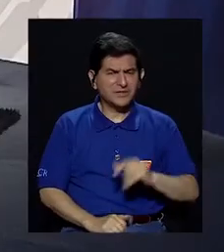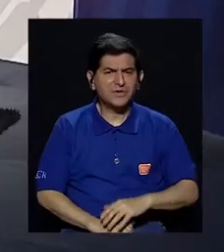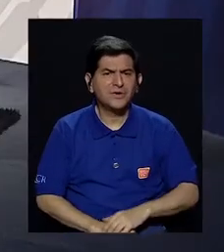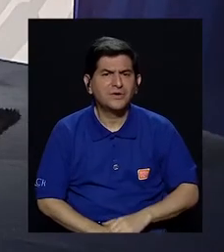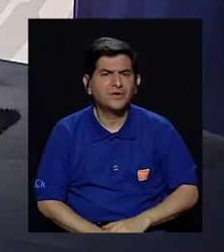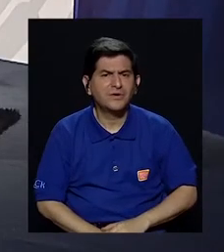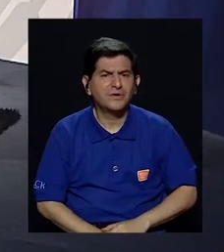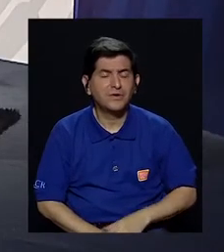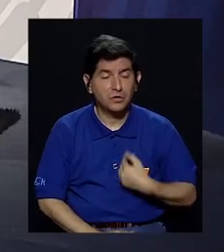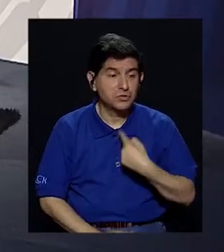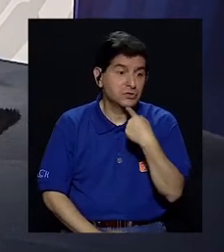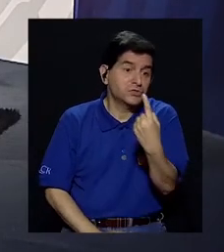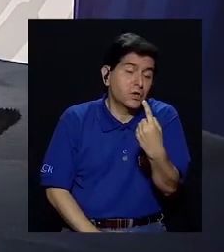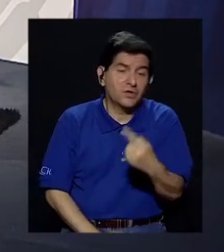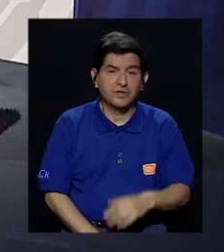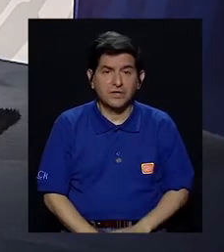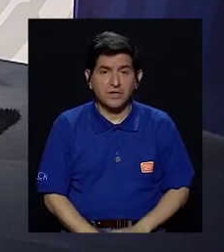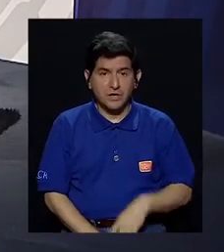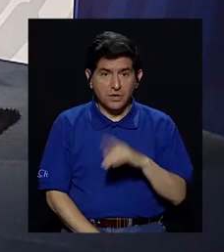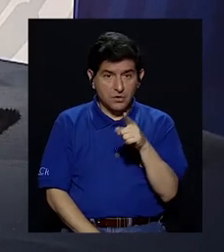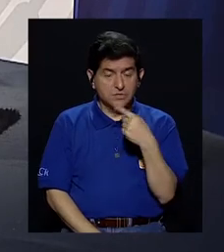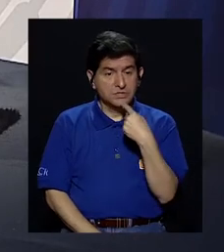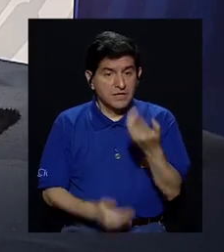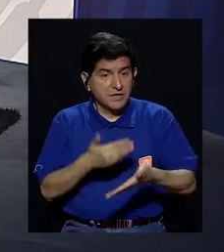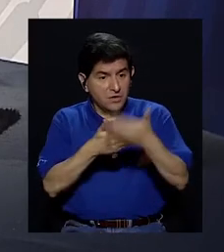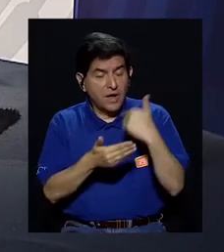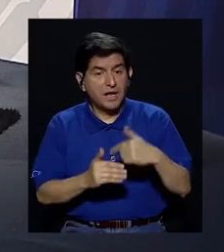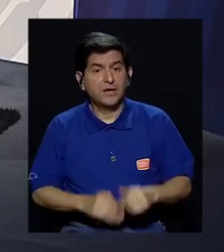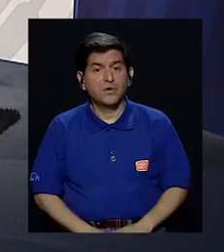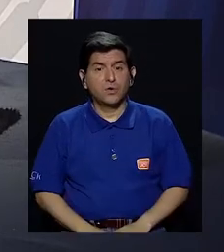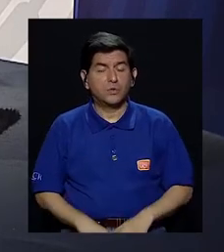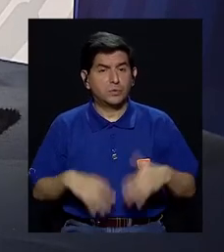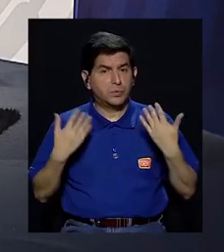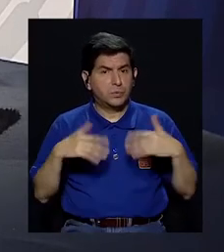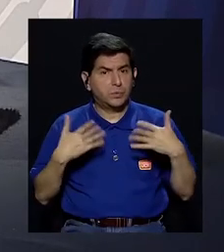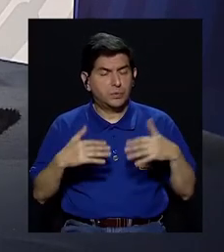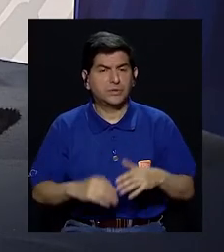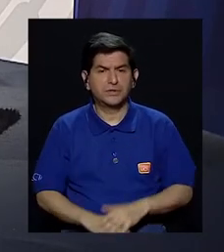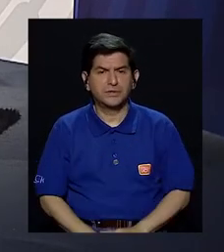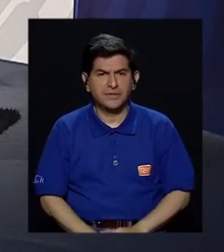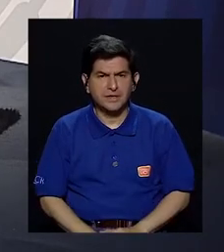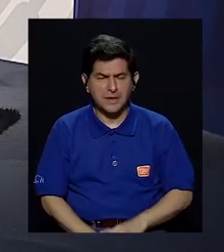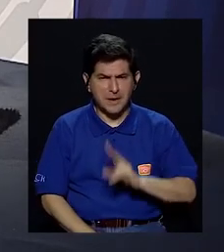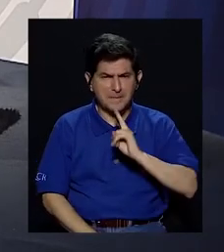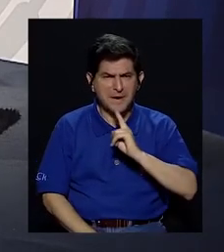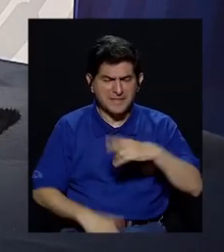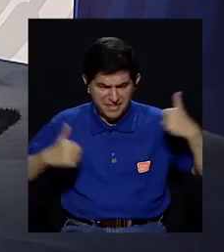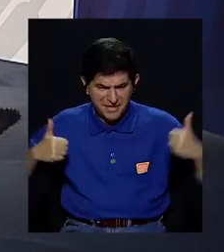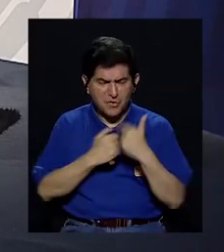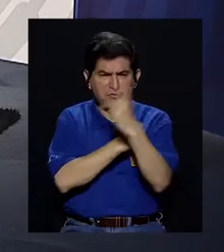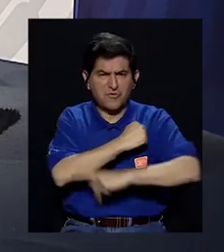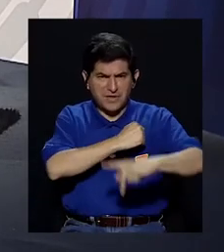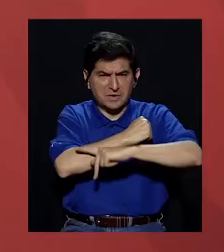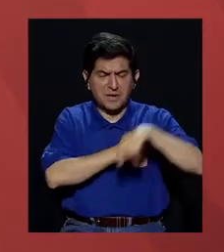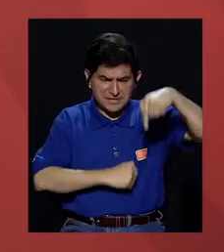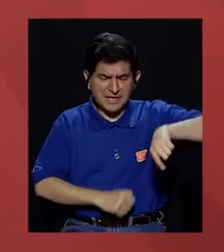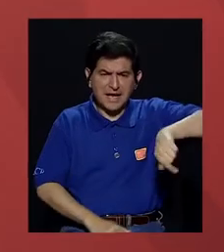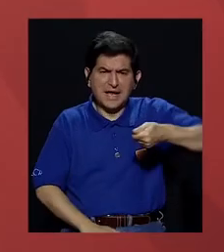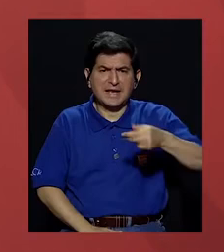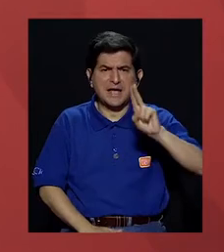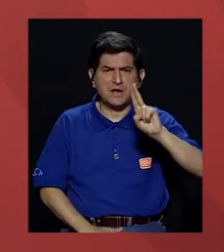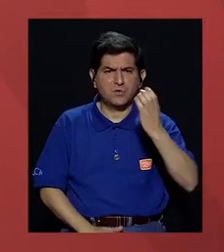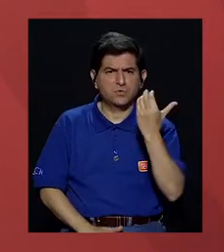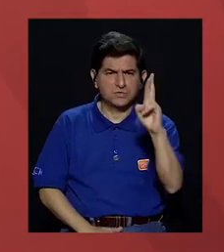febrero lo digo porque usted ha que haber dicho algo muy grave los verdaderos desafíos país que hablamos en ganar una